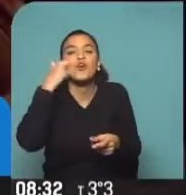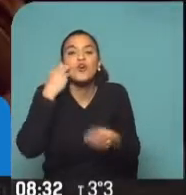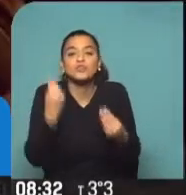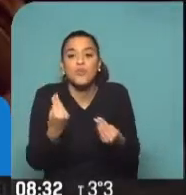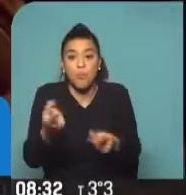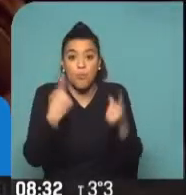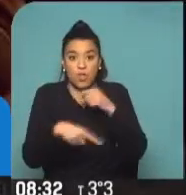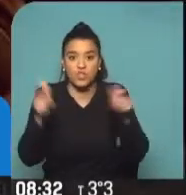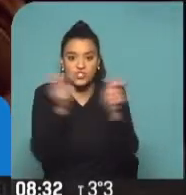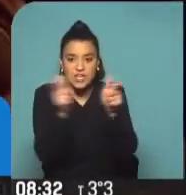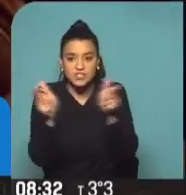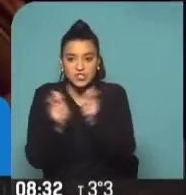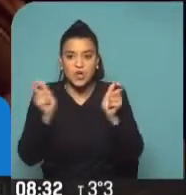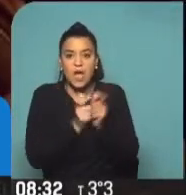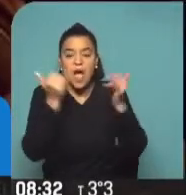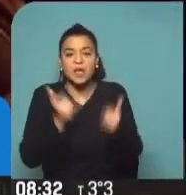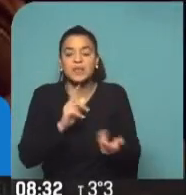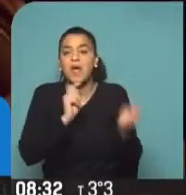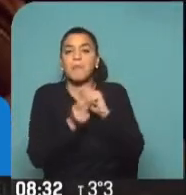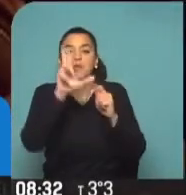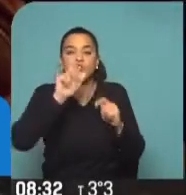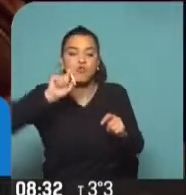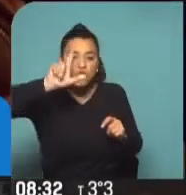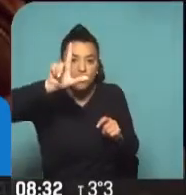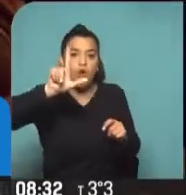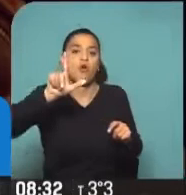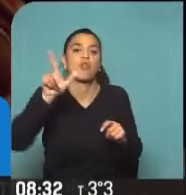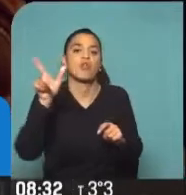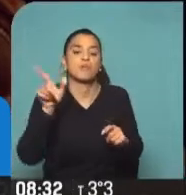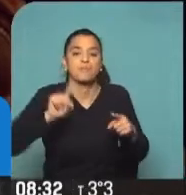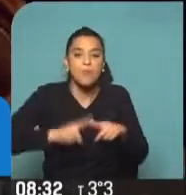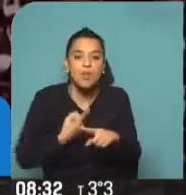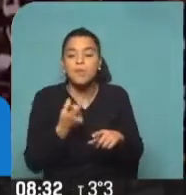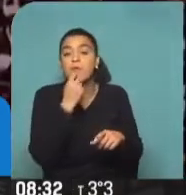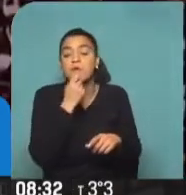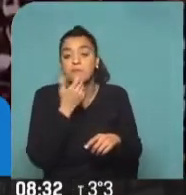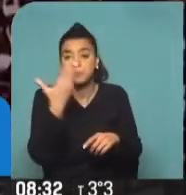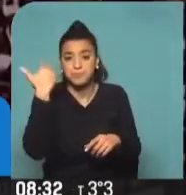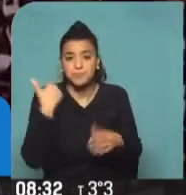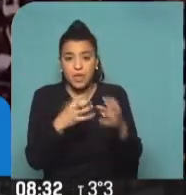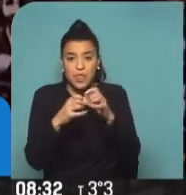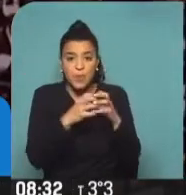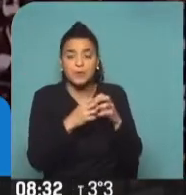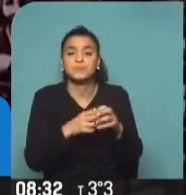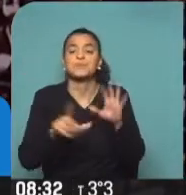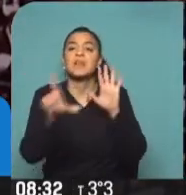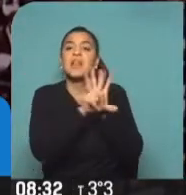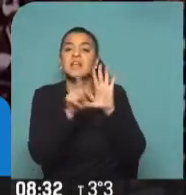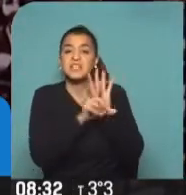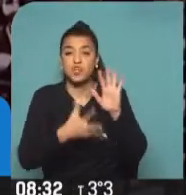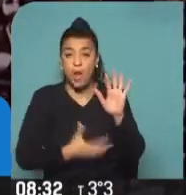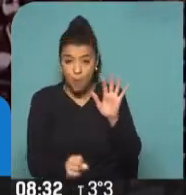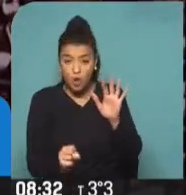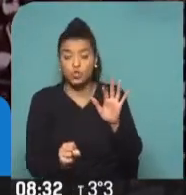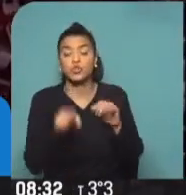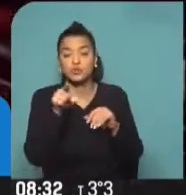hay sesiones donde se cambian un poco los roles y las jefaturas políticas, como pasó por ejemplo en el debate de la legalización del aborto, que